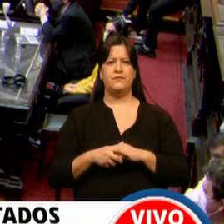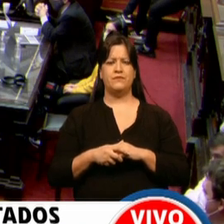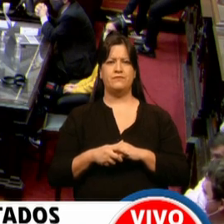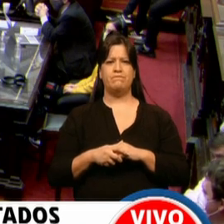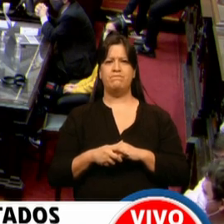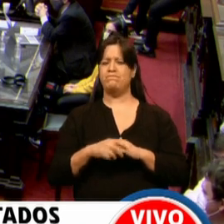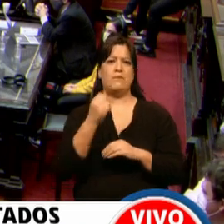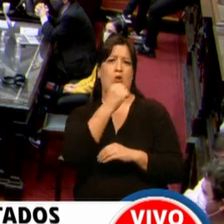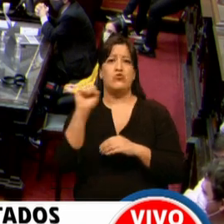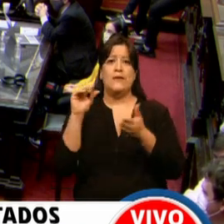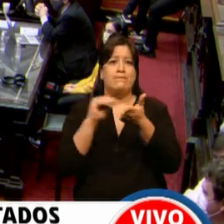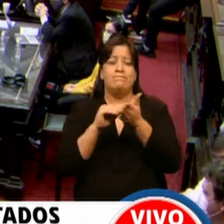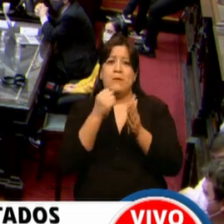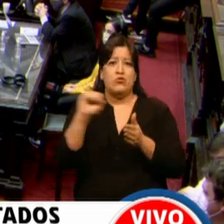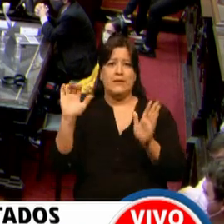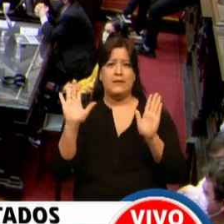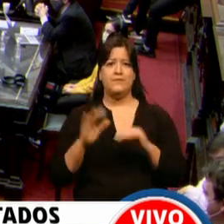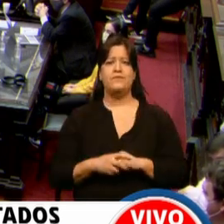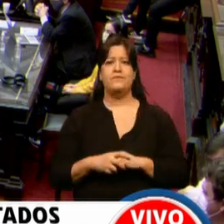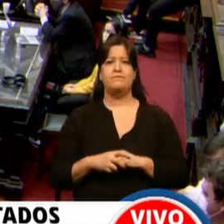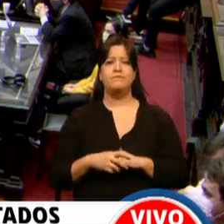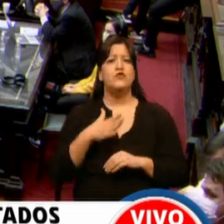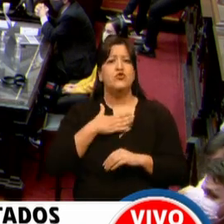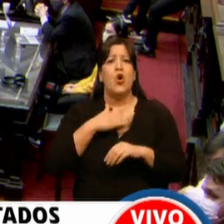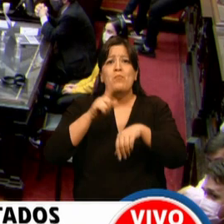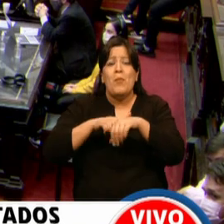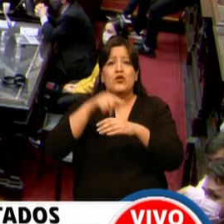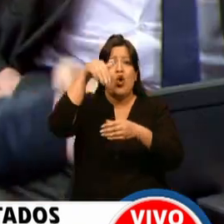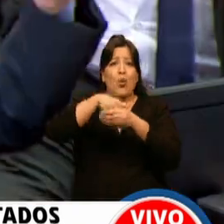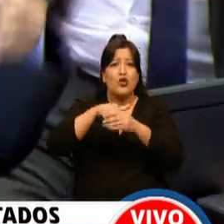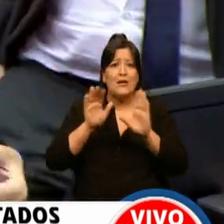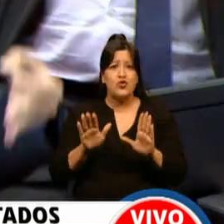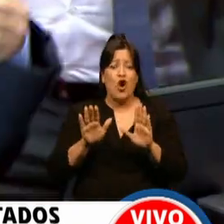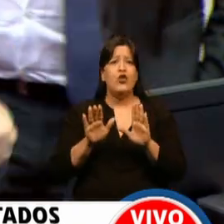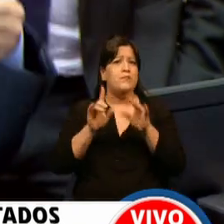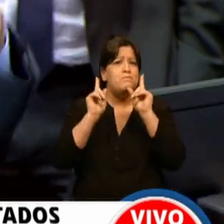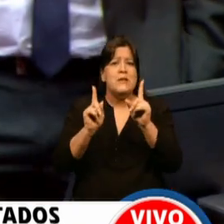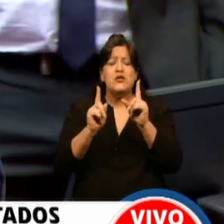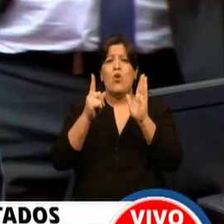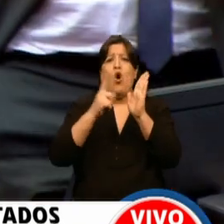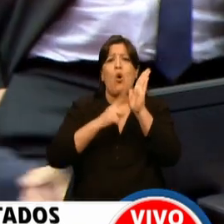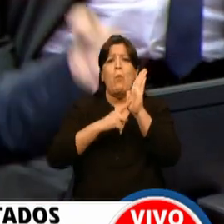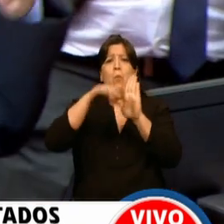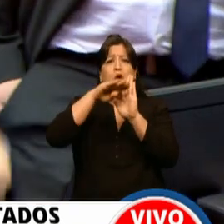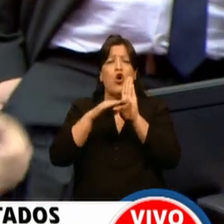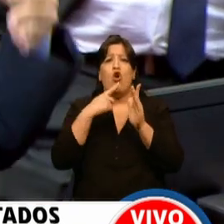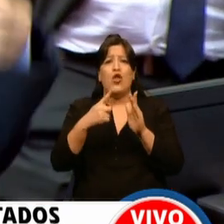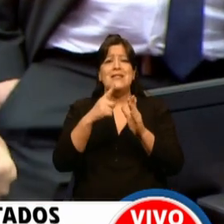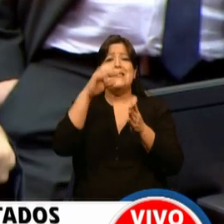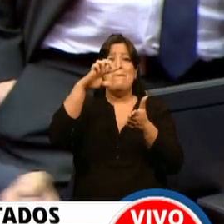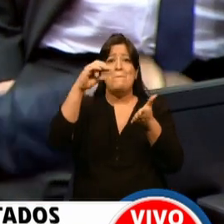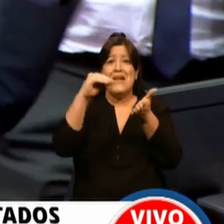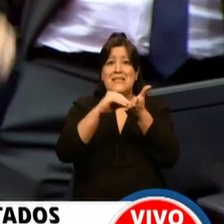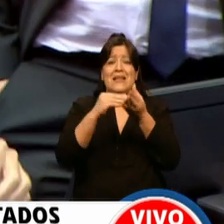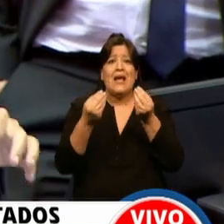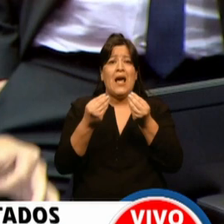no es ausente a la hora de votar yo al momento de la votación tal como dice el protocolo el presente lo